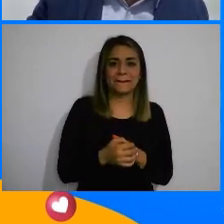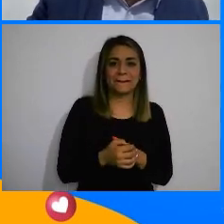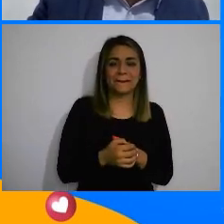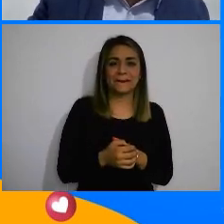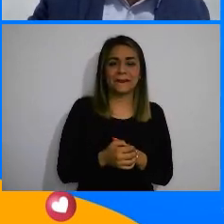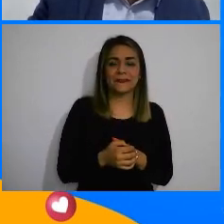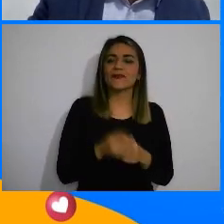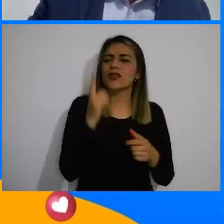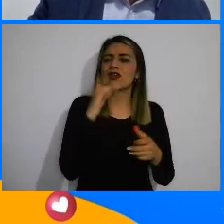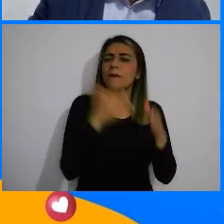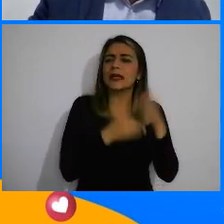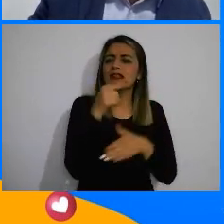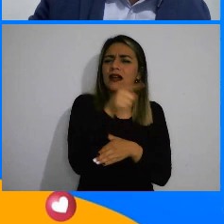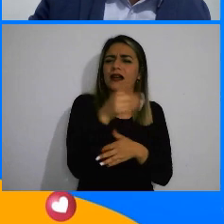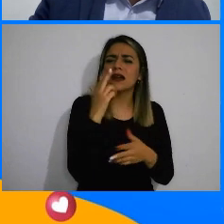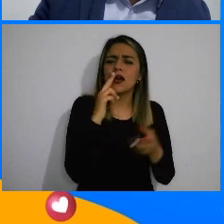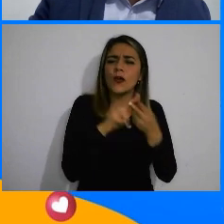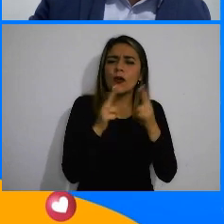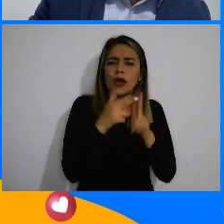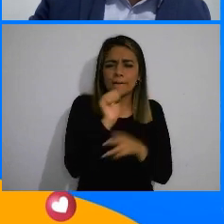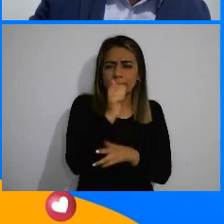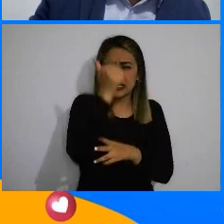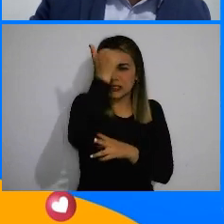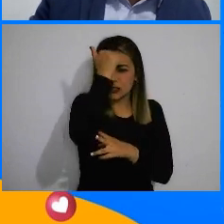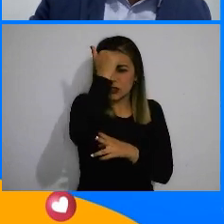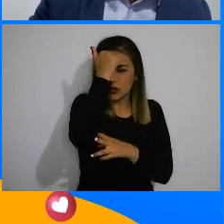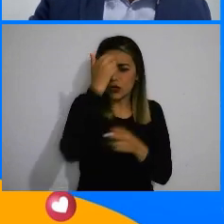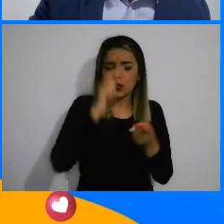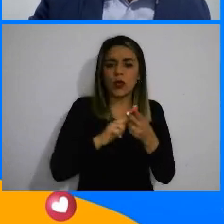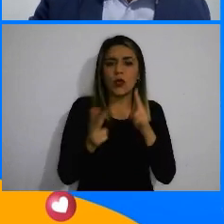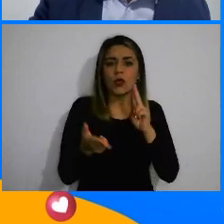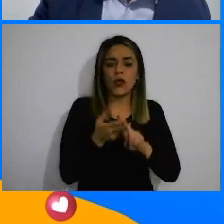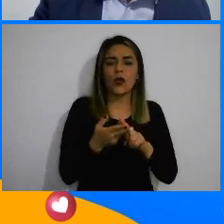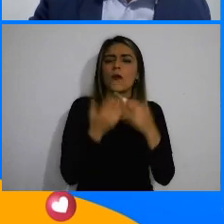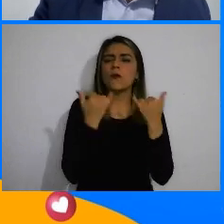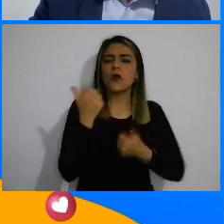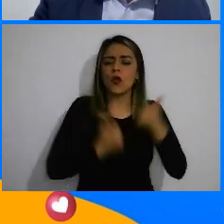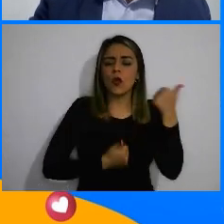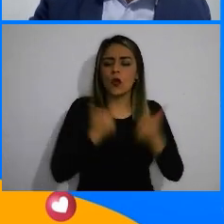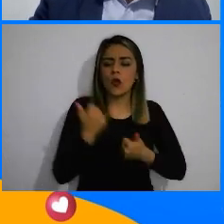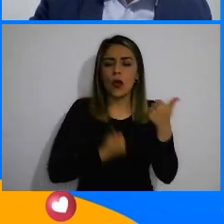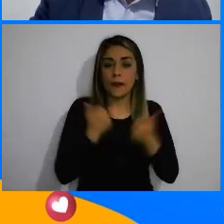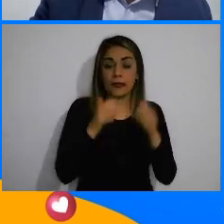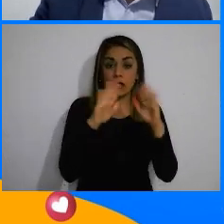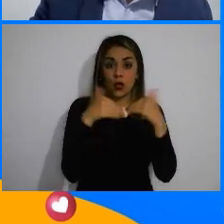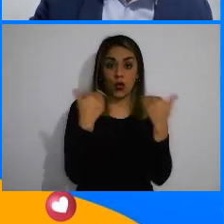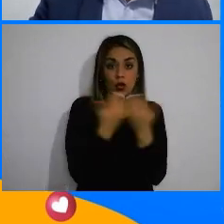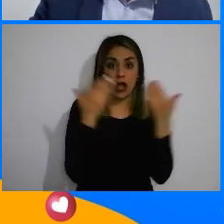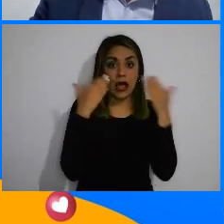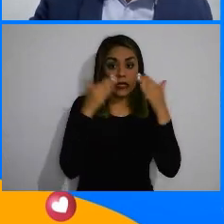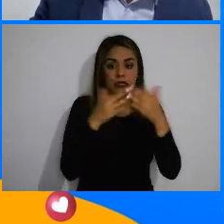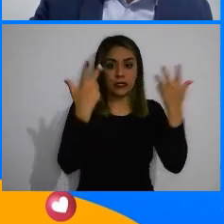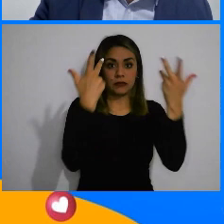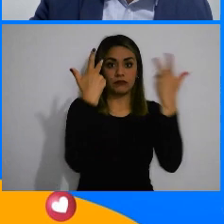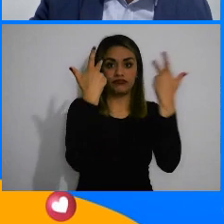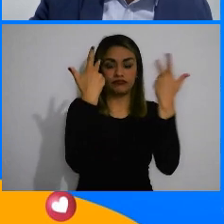entonces empieza aquí como ese elemento fundamental, ¿no? La vida. Resulta que en el colegio siempre nos han enseñado,